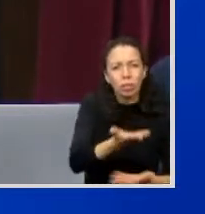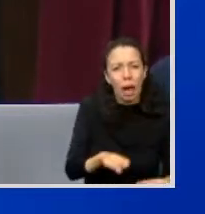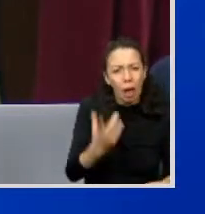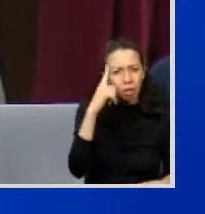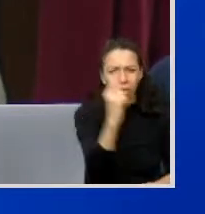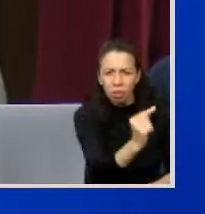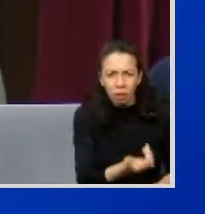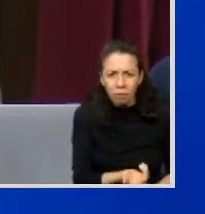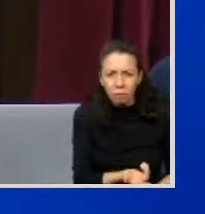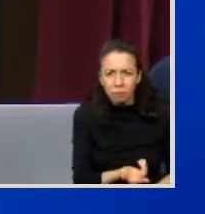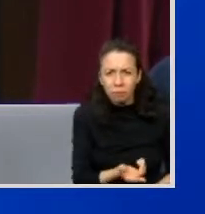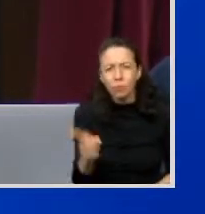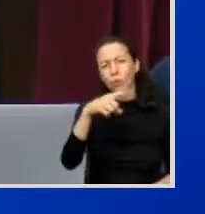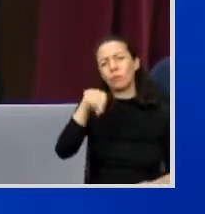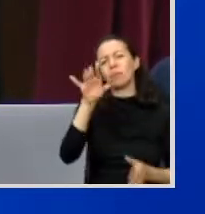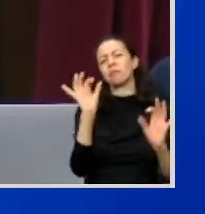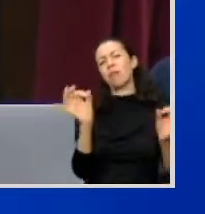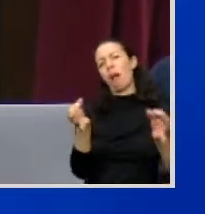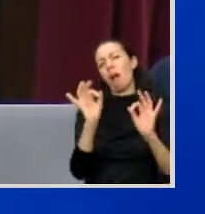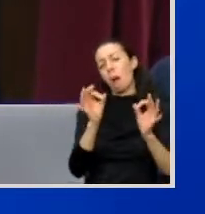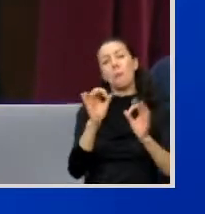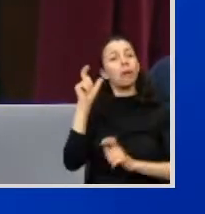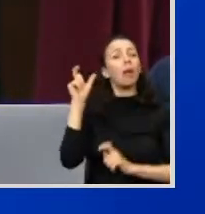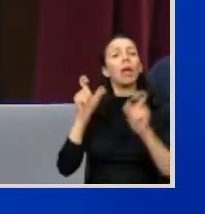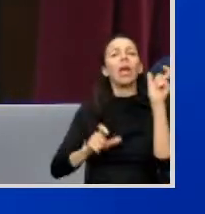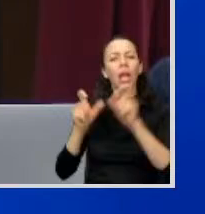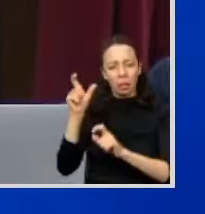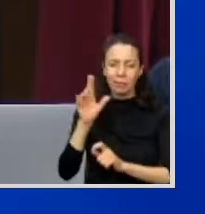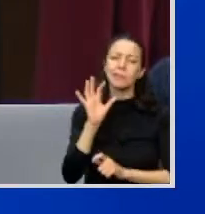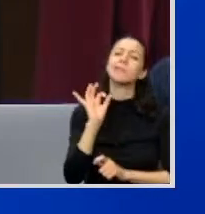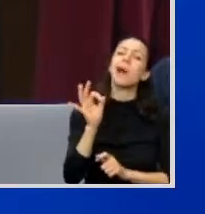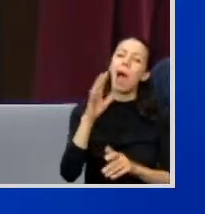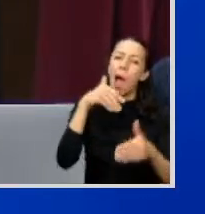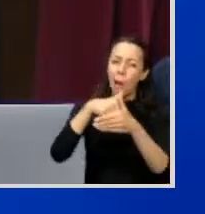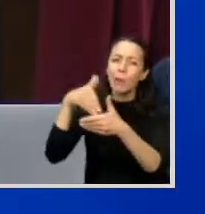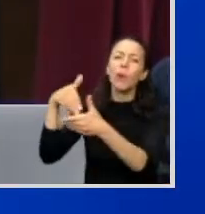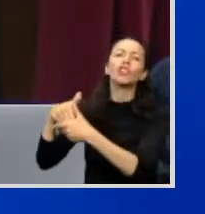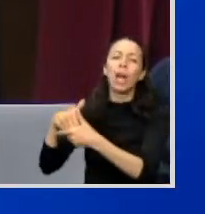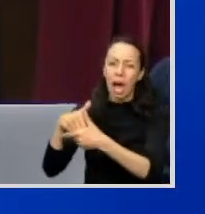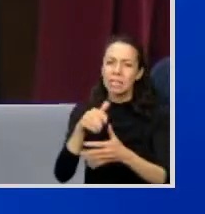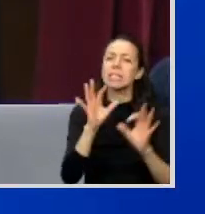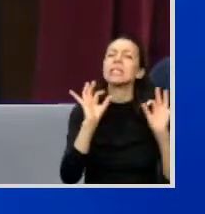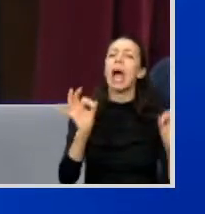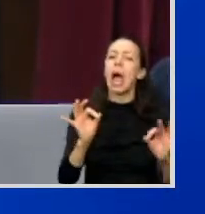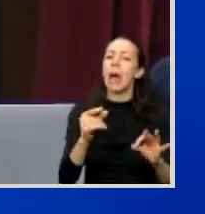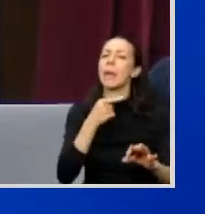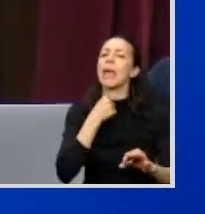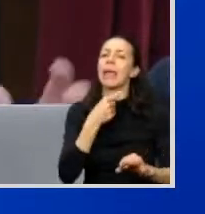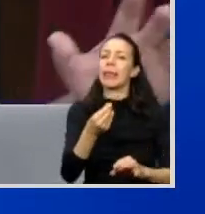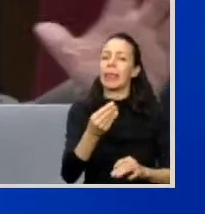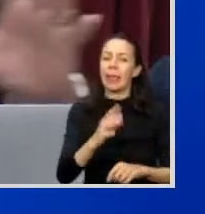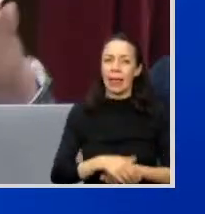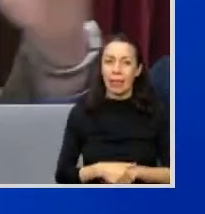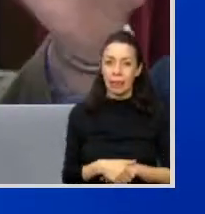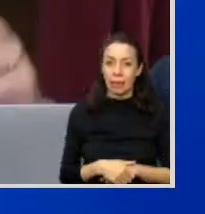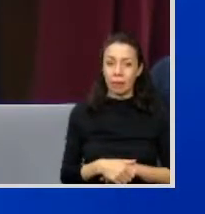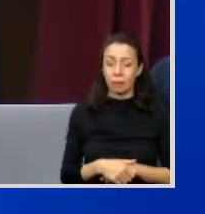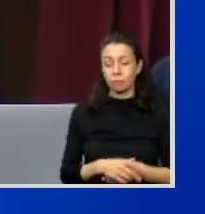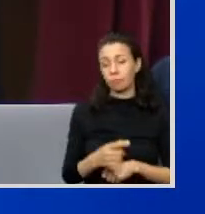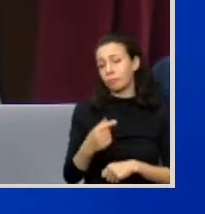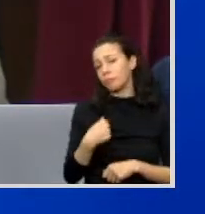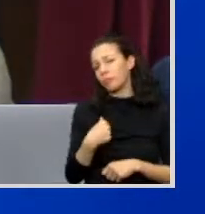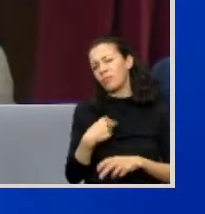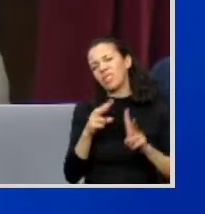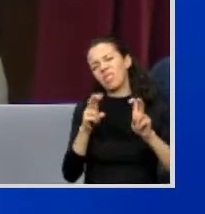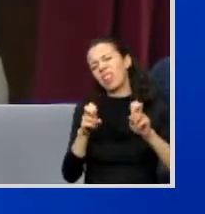él... Mire a Morales lo que le costó también todo. Sí, claro. Pero, a ver, tenemos que pensar